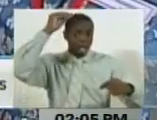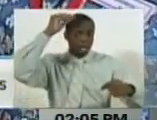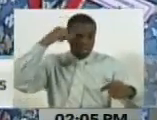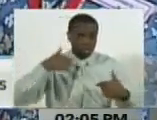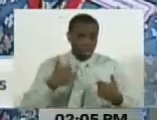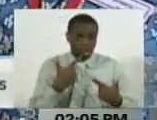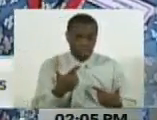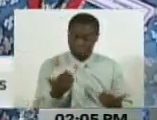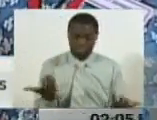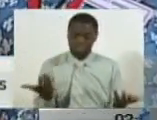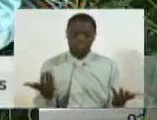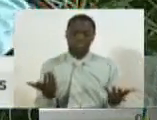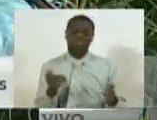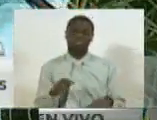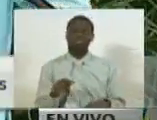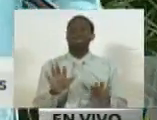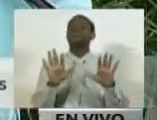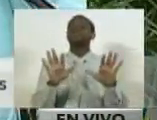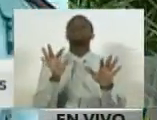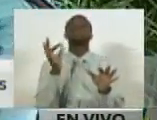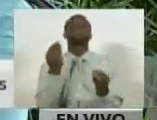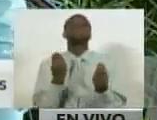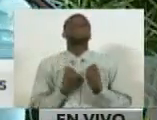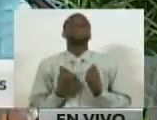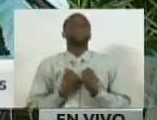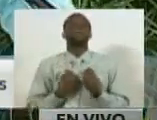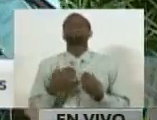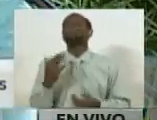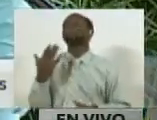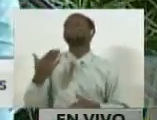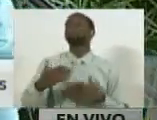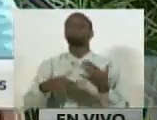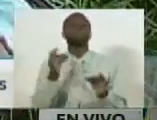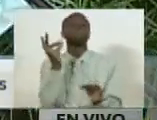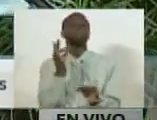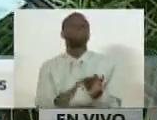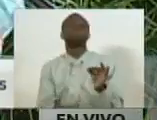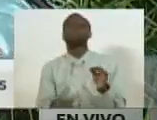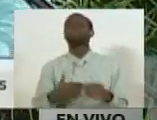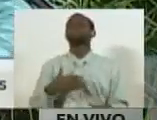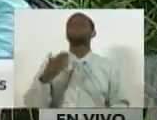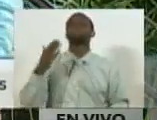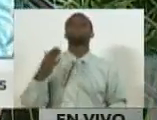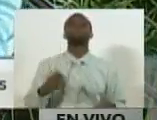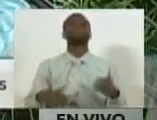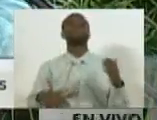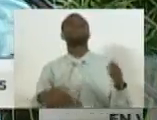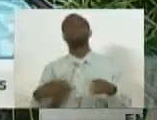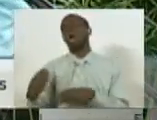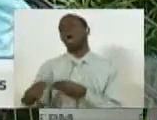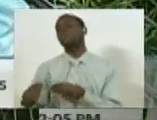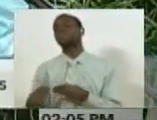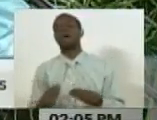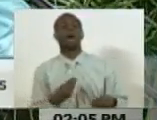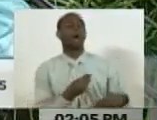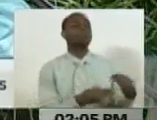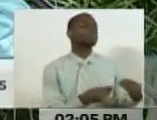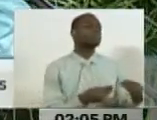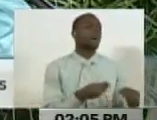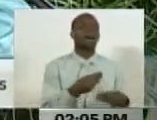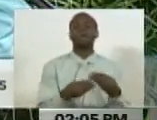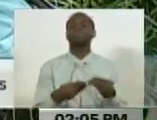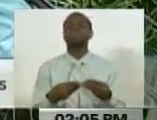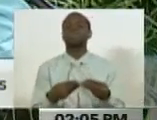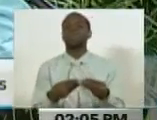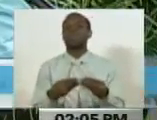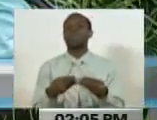A veces la vida es azarosa y uno va caminando por la vida y hace hoy, hace aquello, y lo más